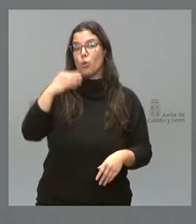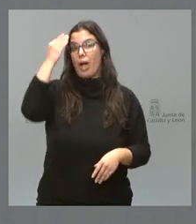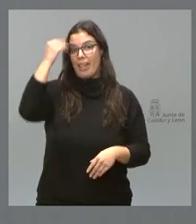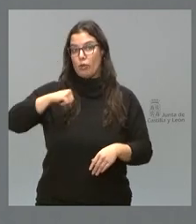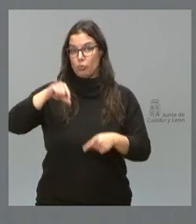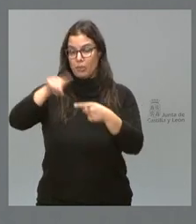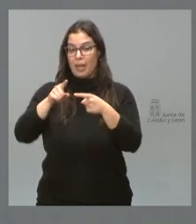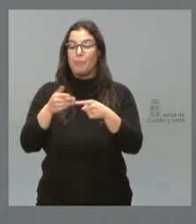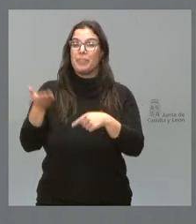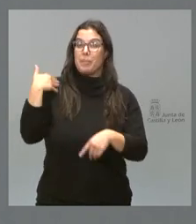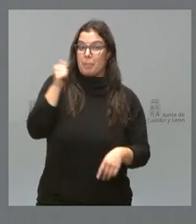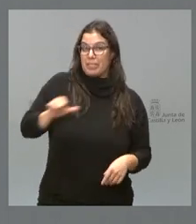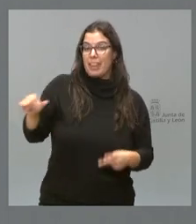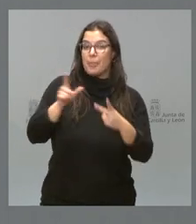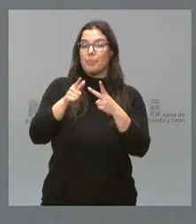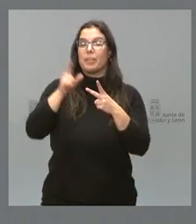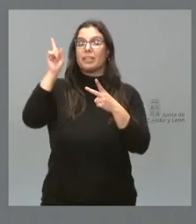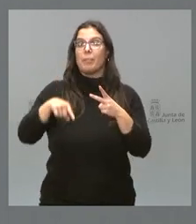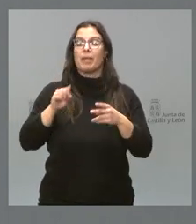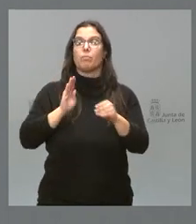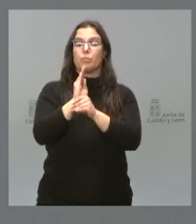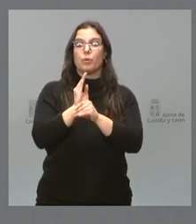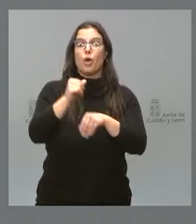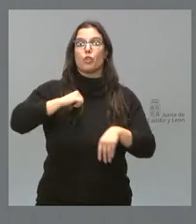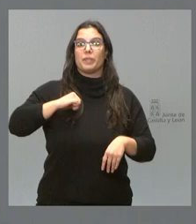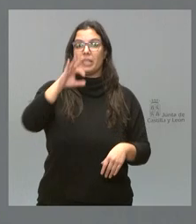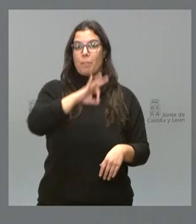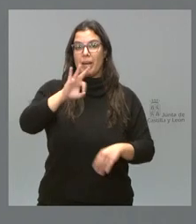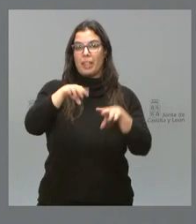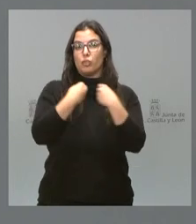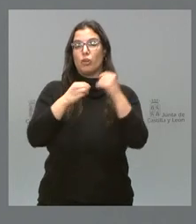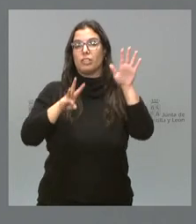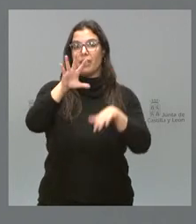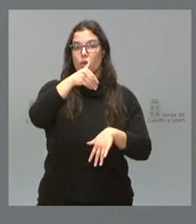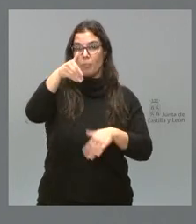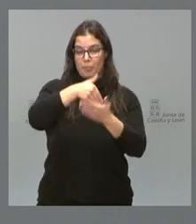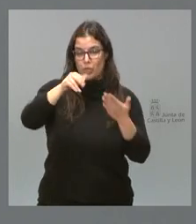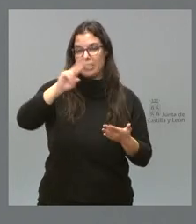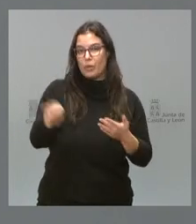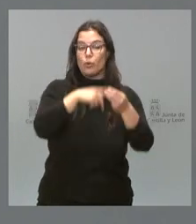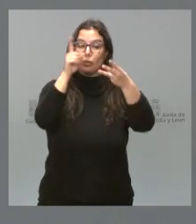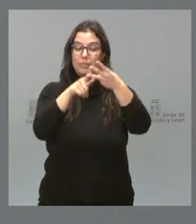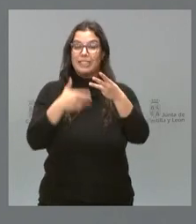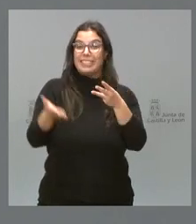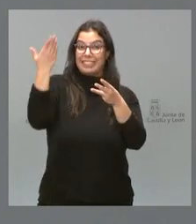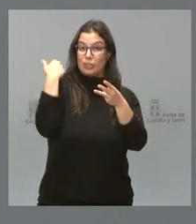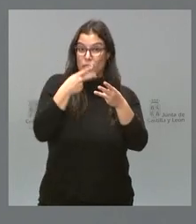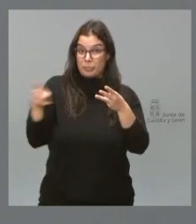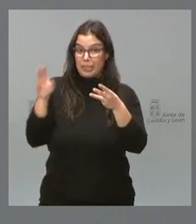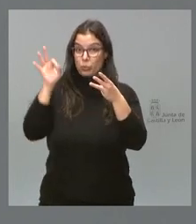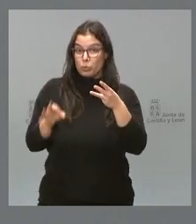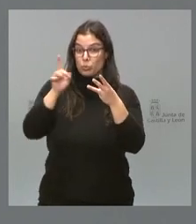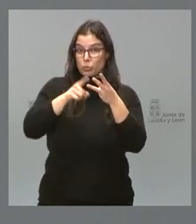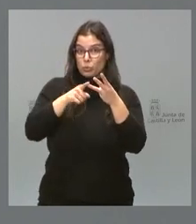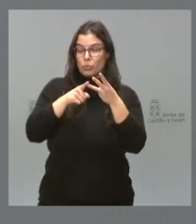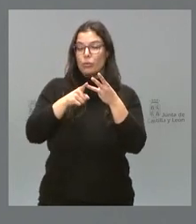autorizábamos la rotación para el hospital de Palencia 85 millones de euros y justo la semana anterior